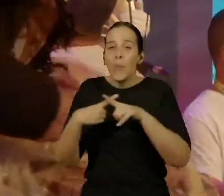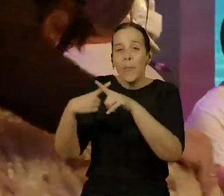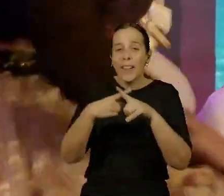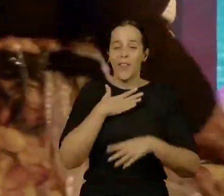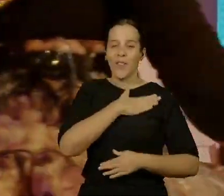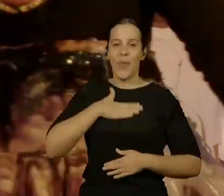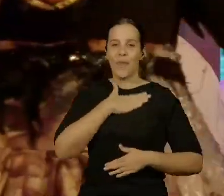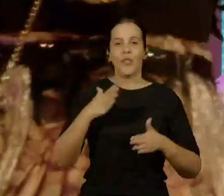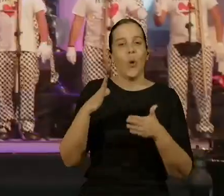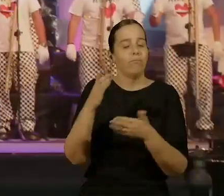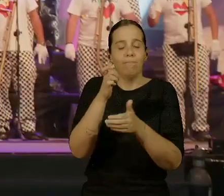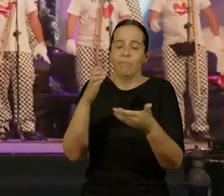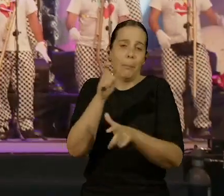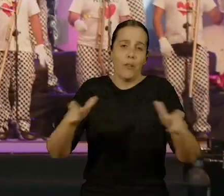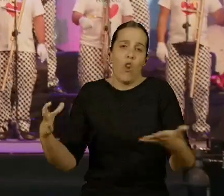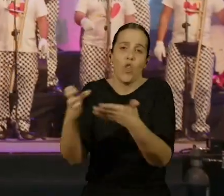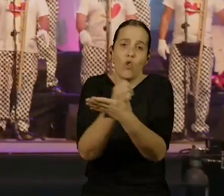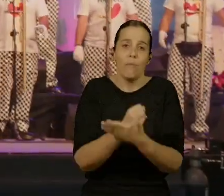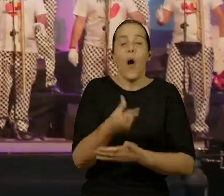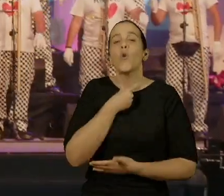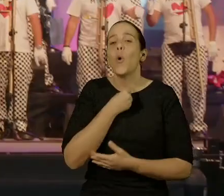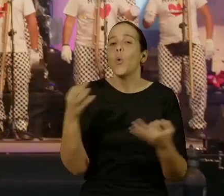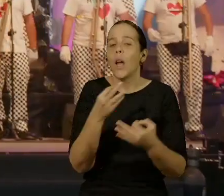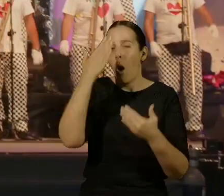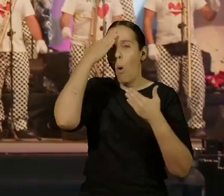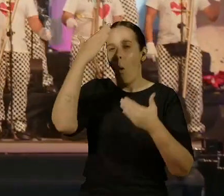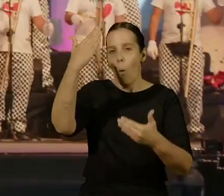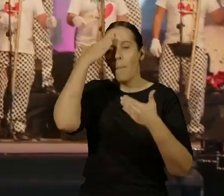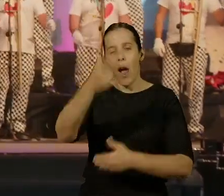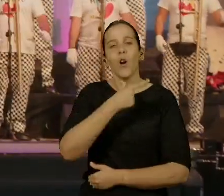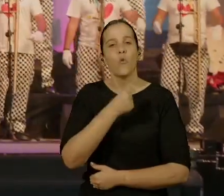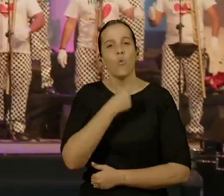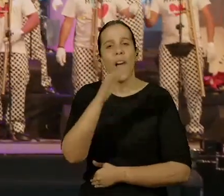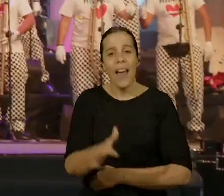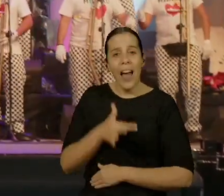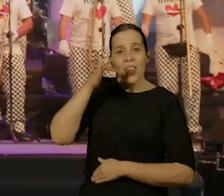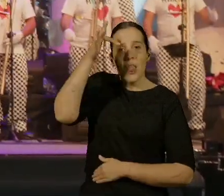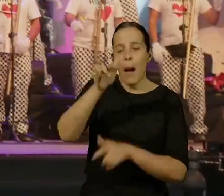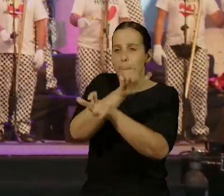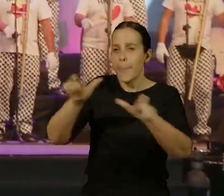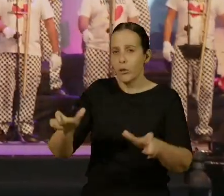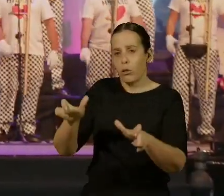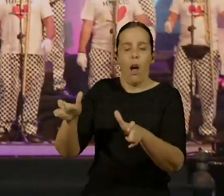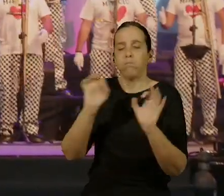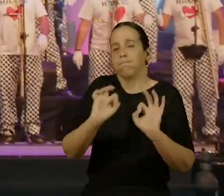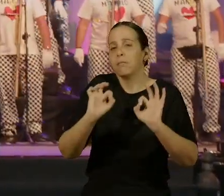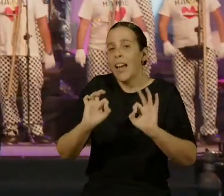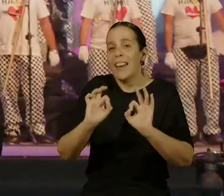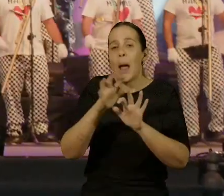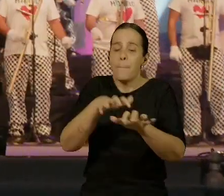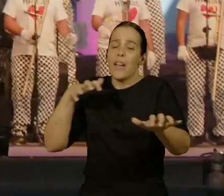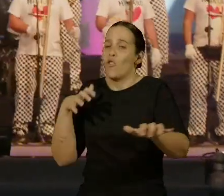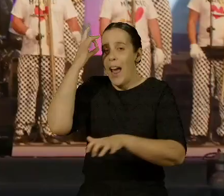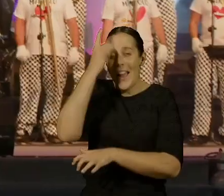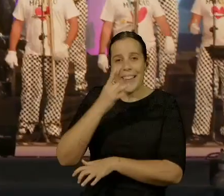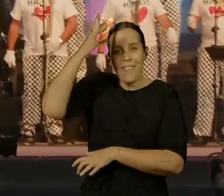con todos. Por todo esto nos gusta que se rindan homenajes y además de ser para quien son casi todos creativos